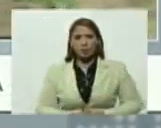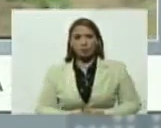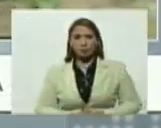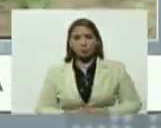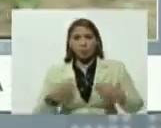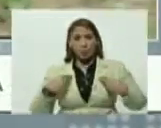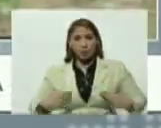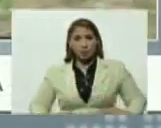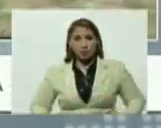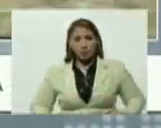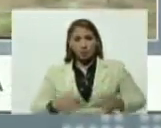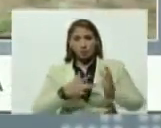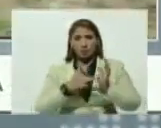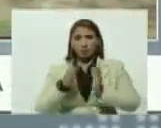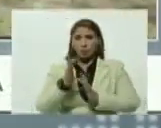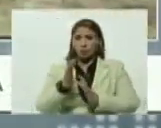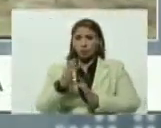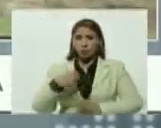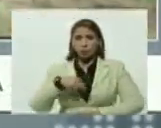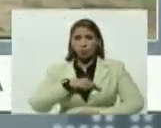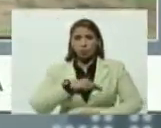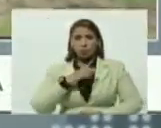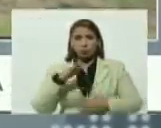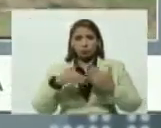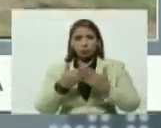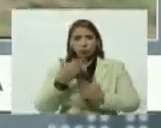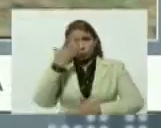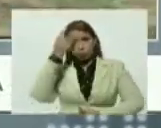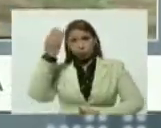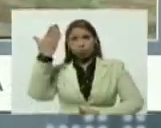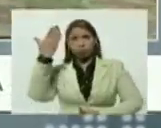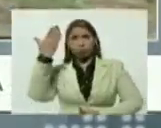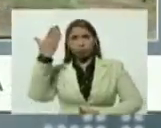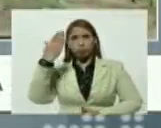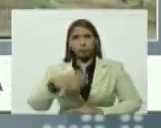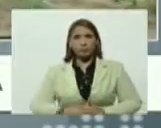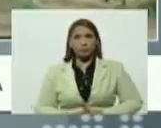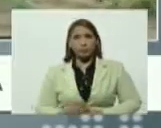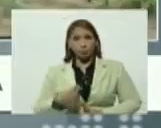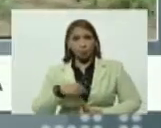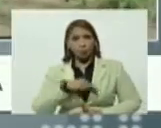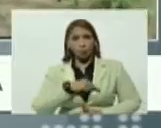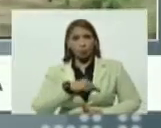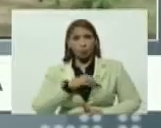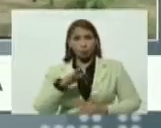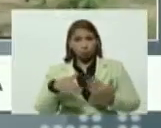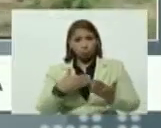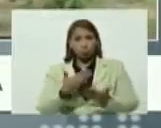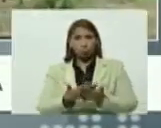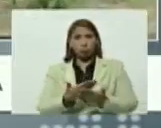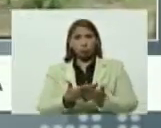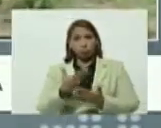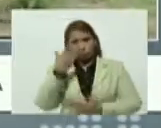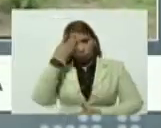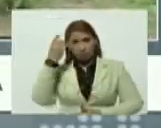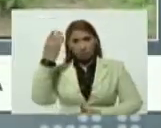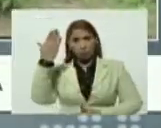de Cristo Redentor, nuestro Señor. Y somos cristianos de Cristo.